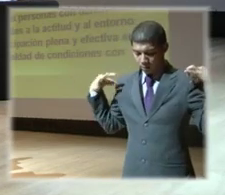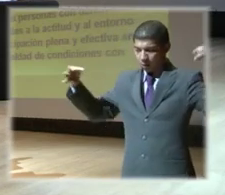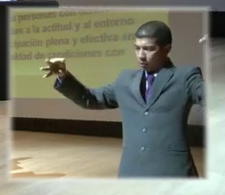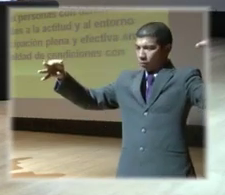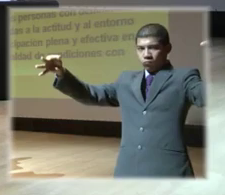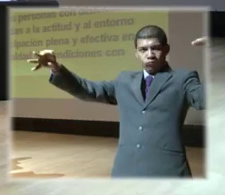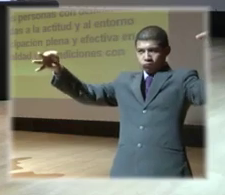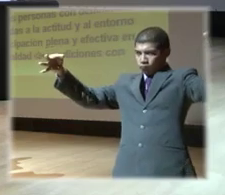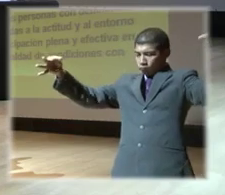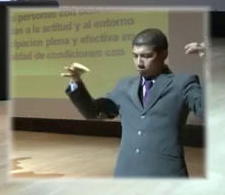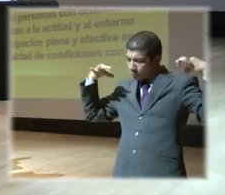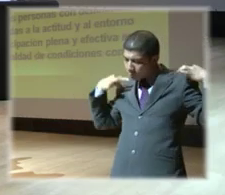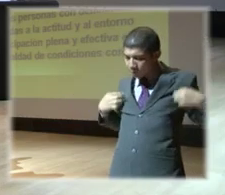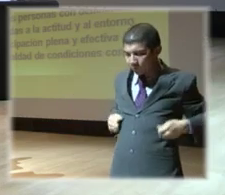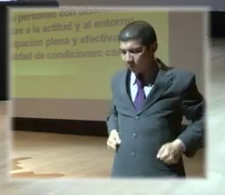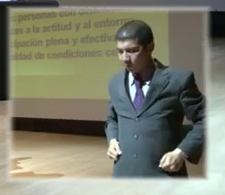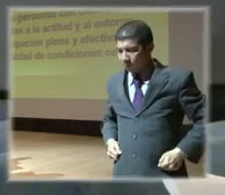actos a realizar.